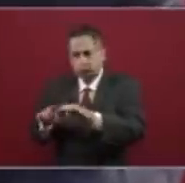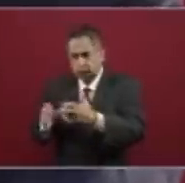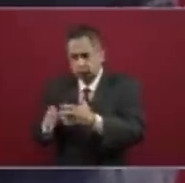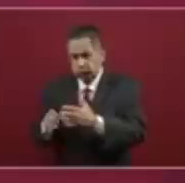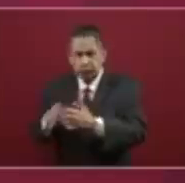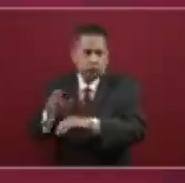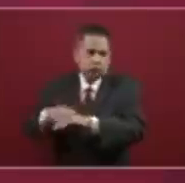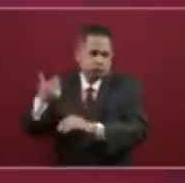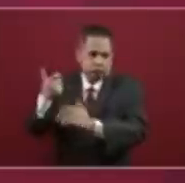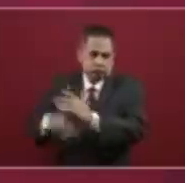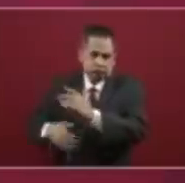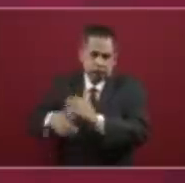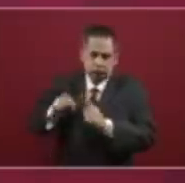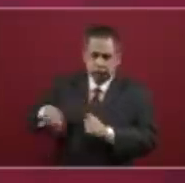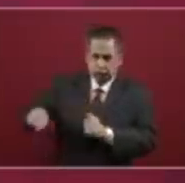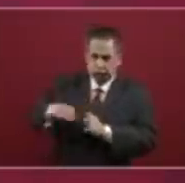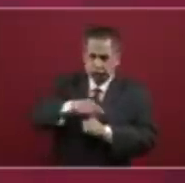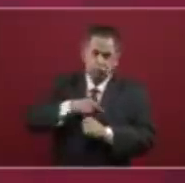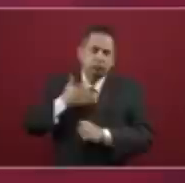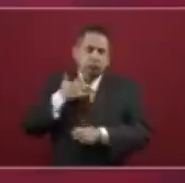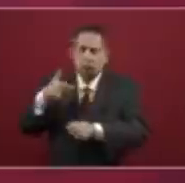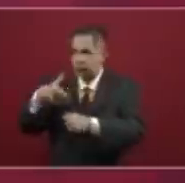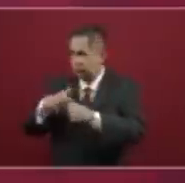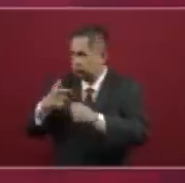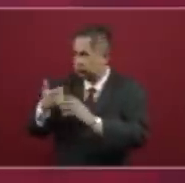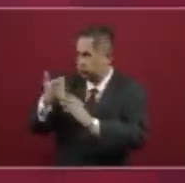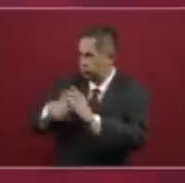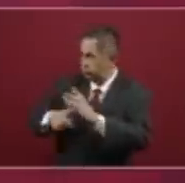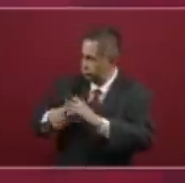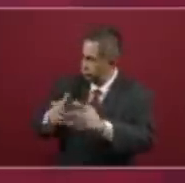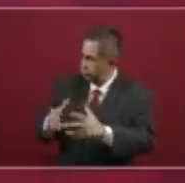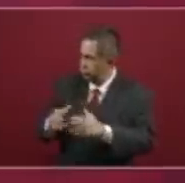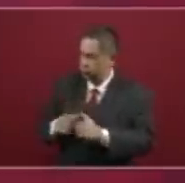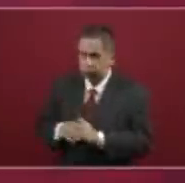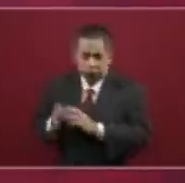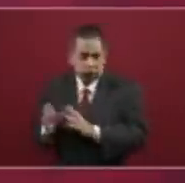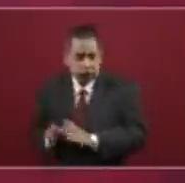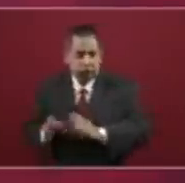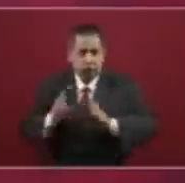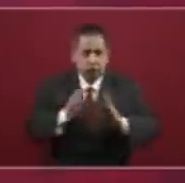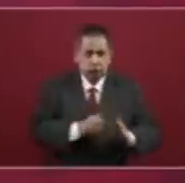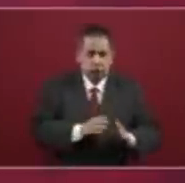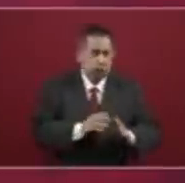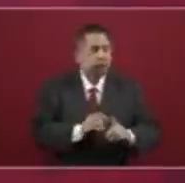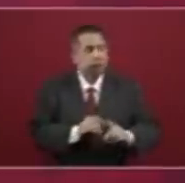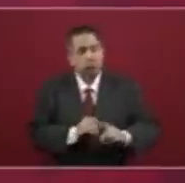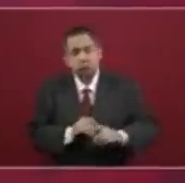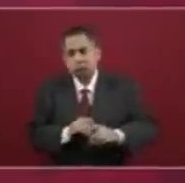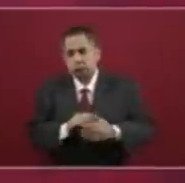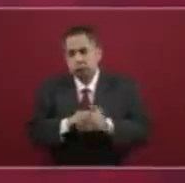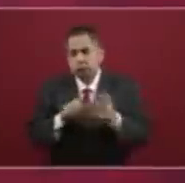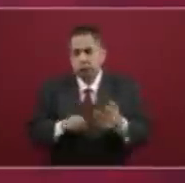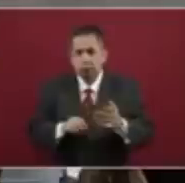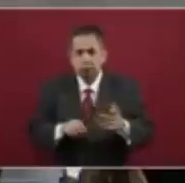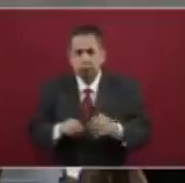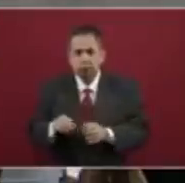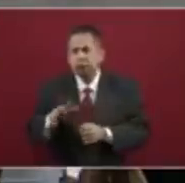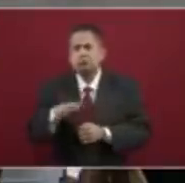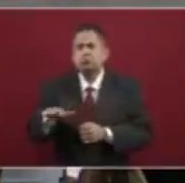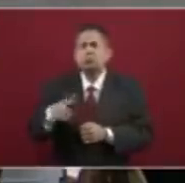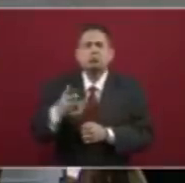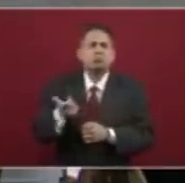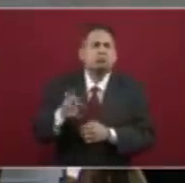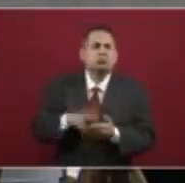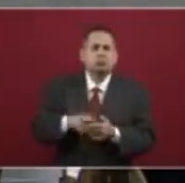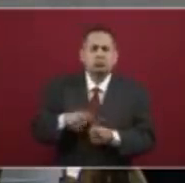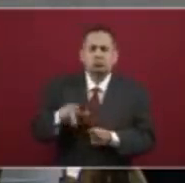cuesta menos la gasolina. Cuando se habla de 17